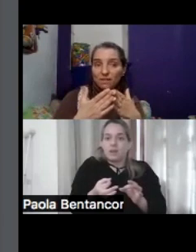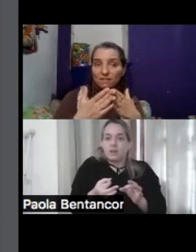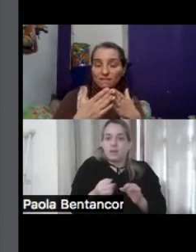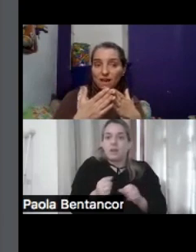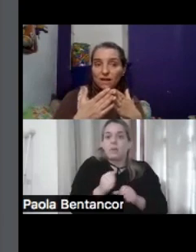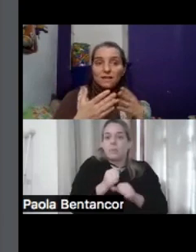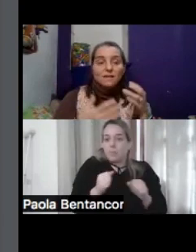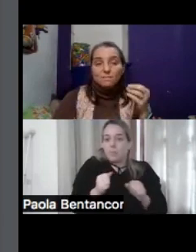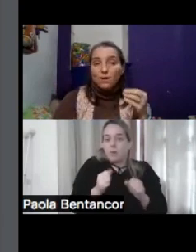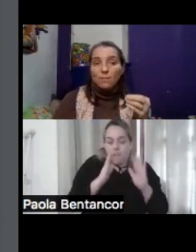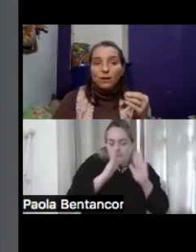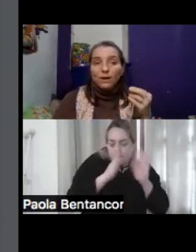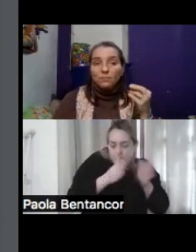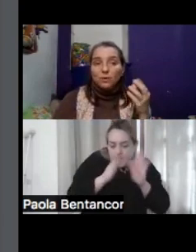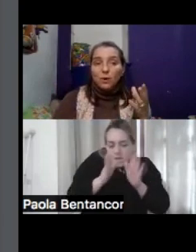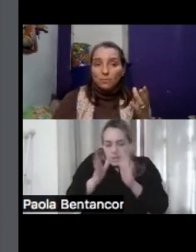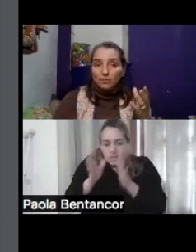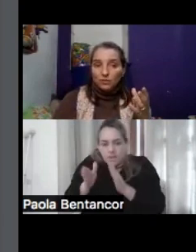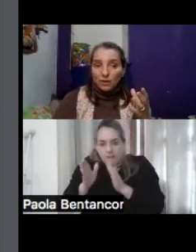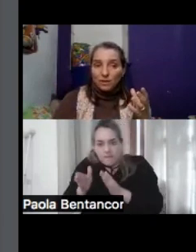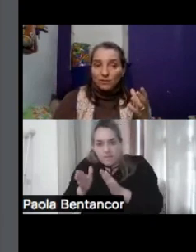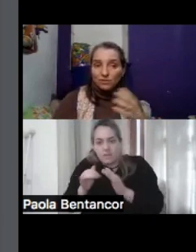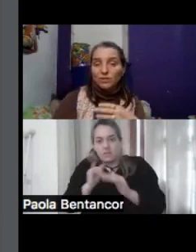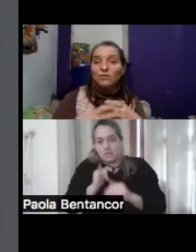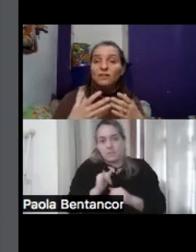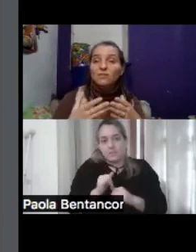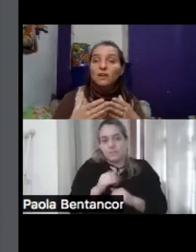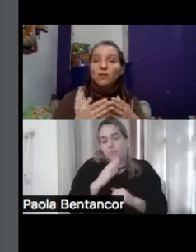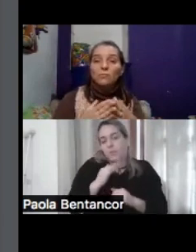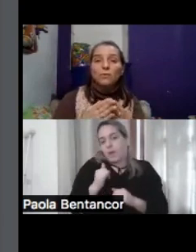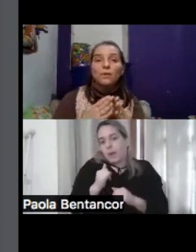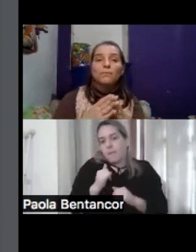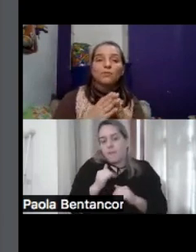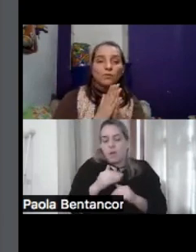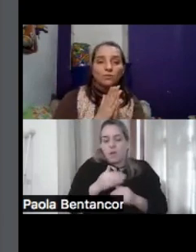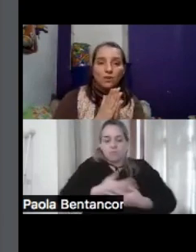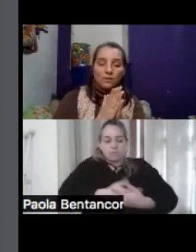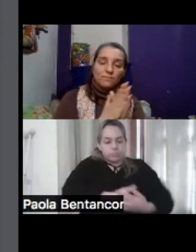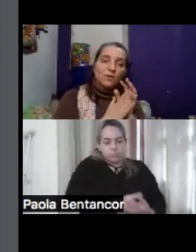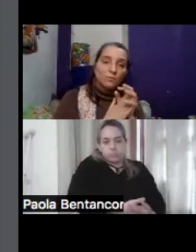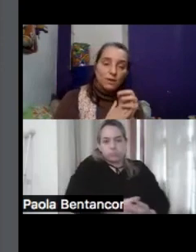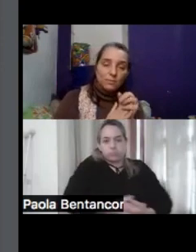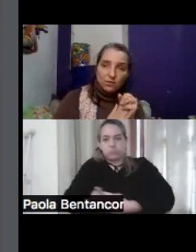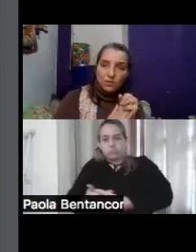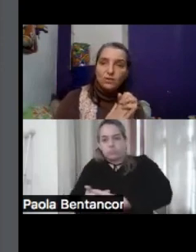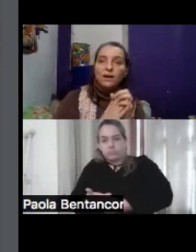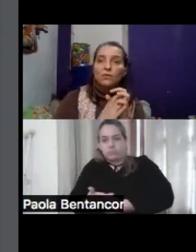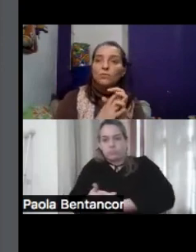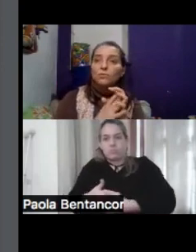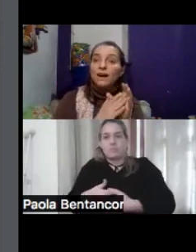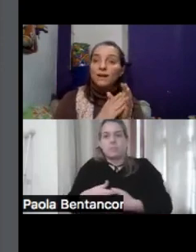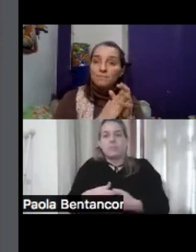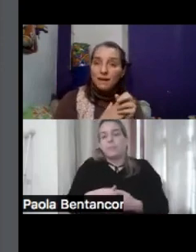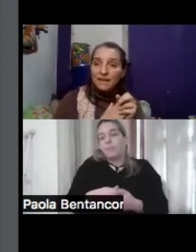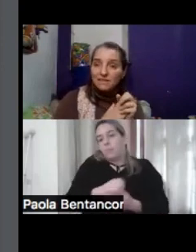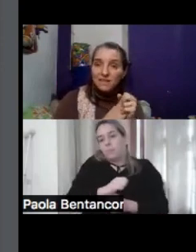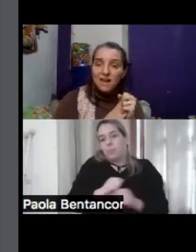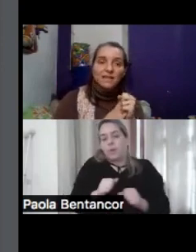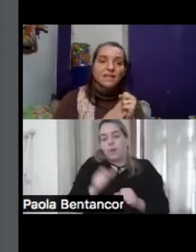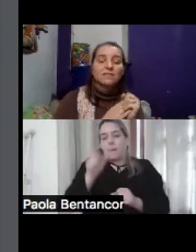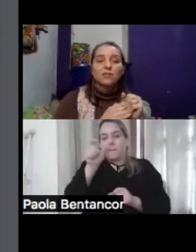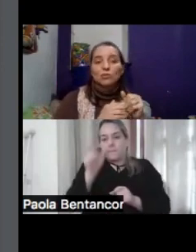una ocupación específica. Voy a poner el ejemplo de los posicionamientos. En ocasiones nos podemos encontrar con una persona con